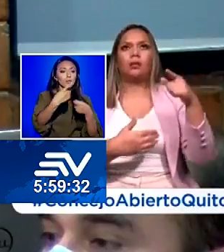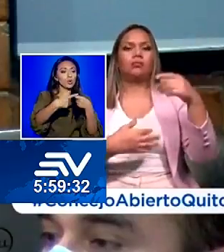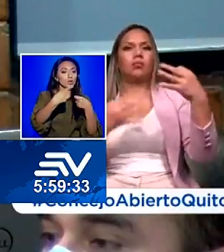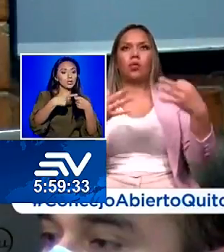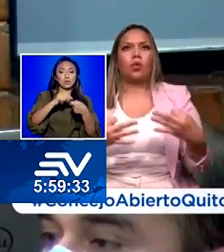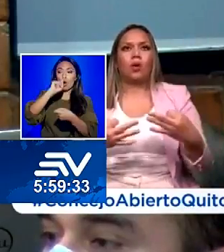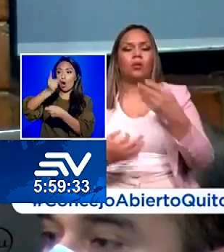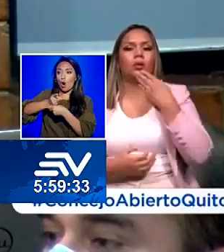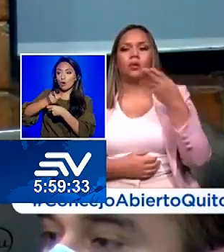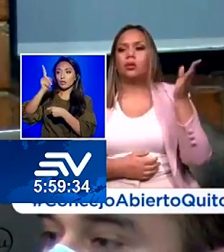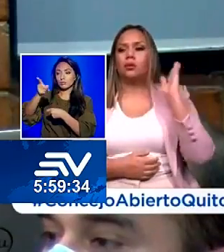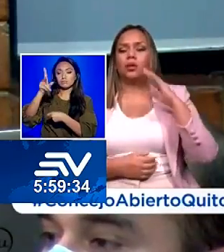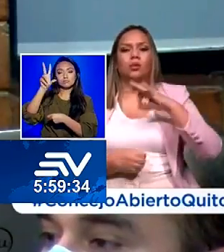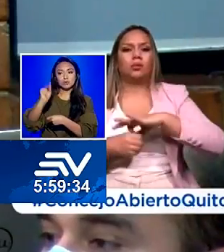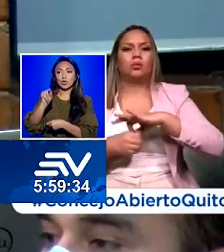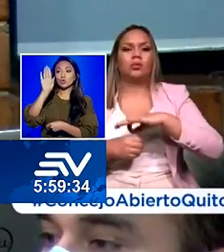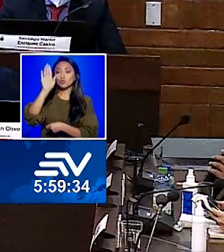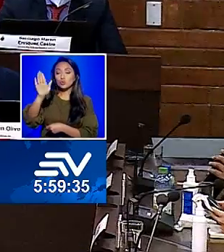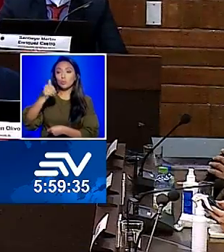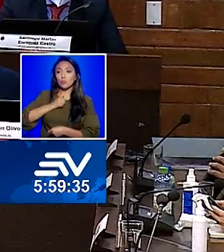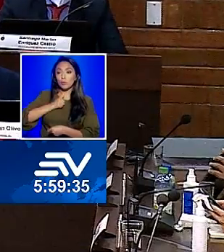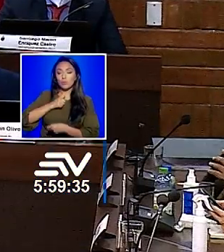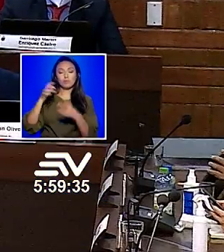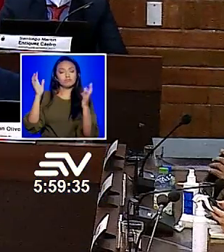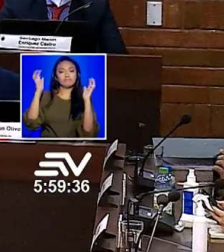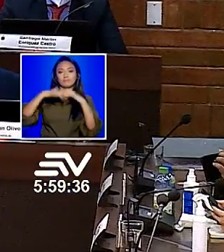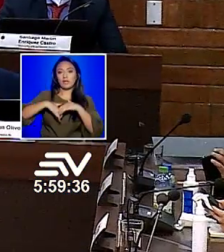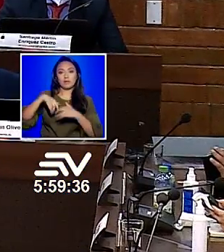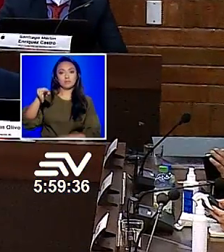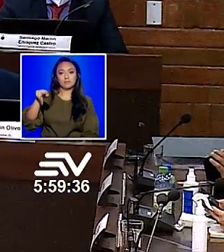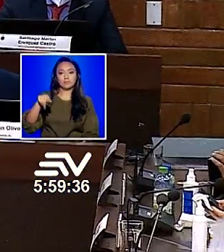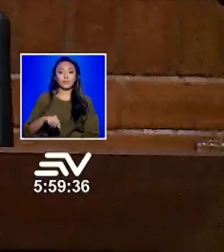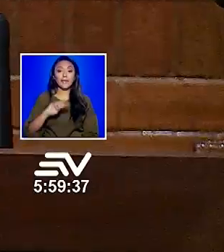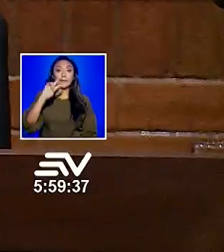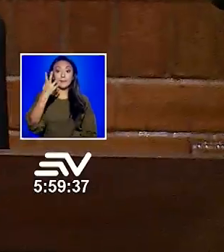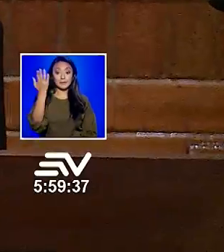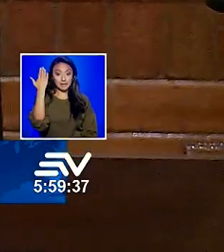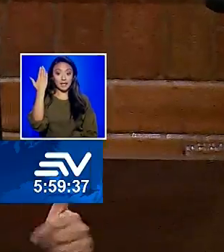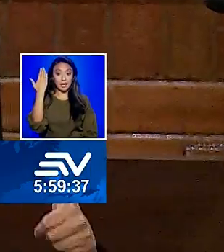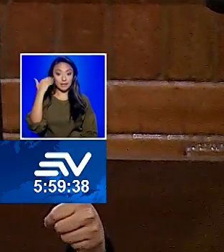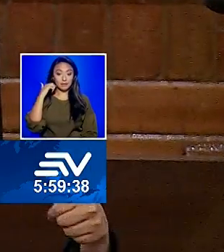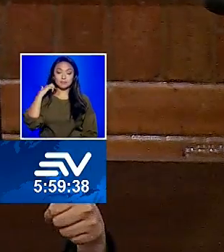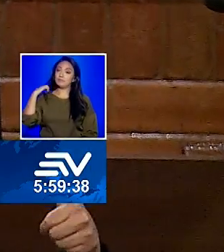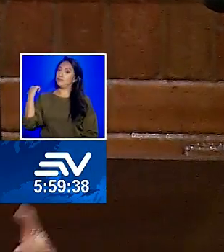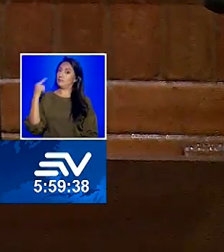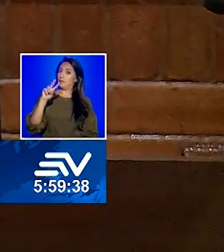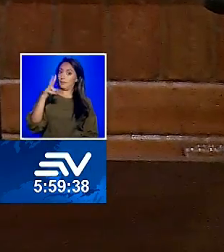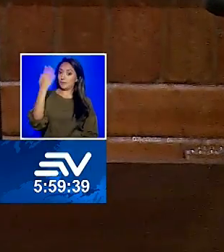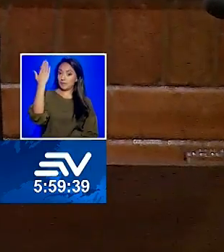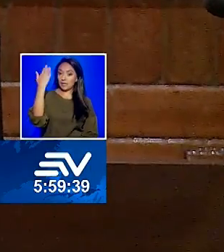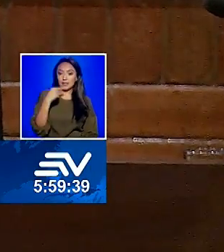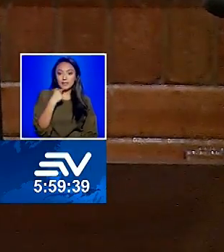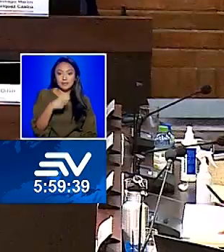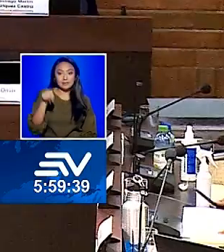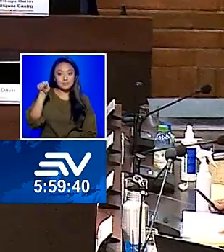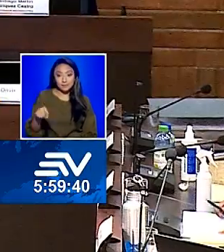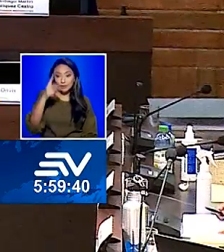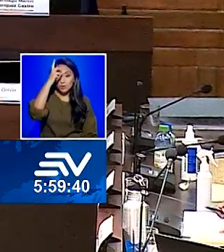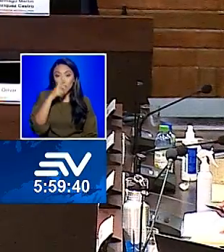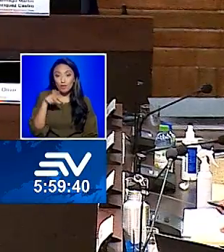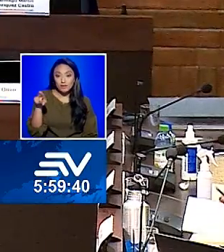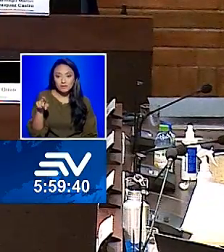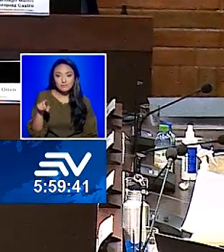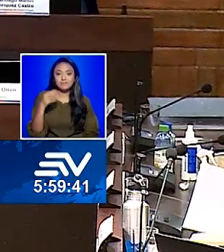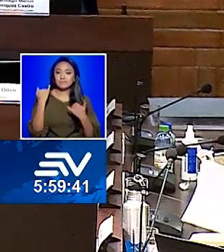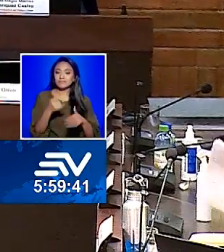y ha traicionado a sus propios electores el vicealcalde de quito santiago guarderas por su parte aseguró que esta decisión marca